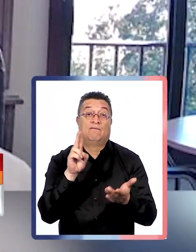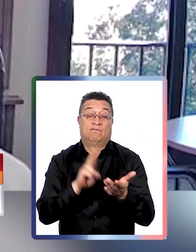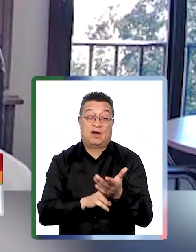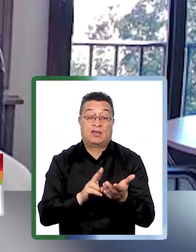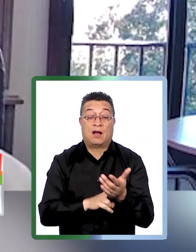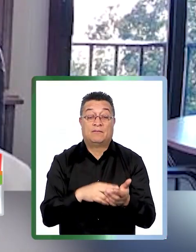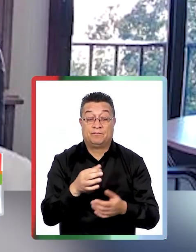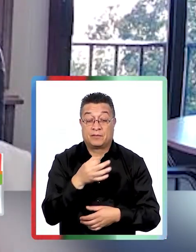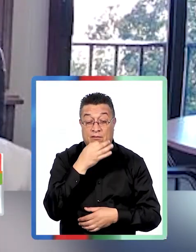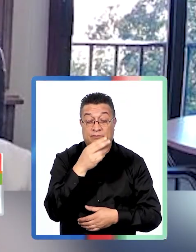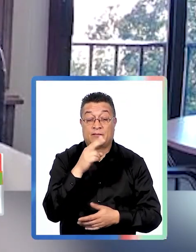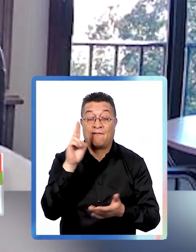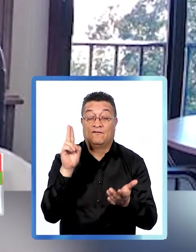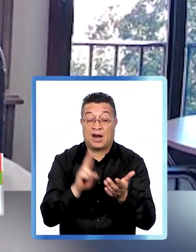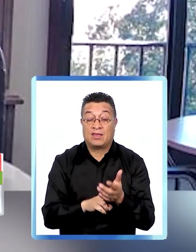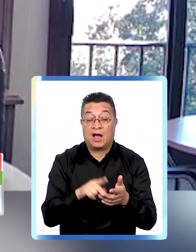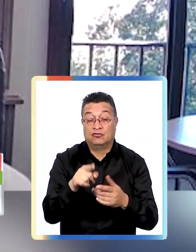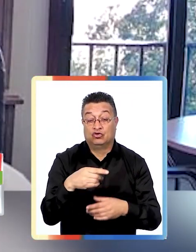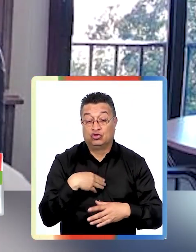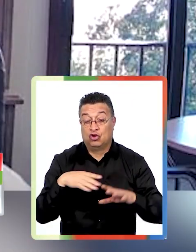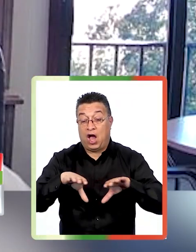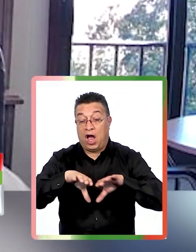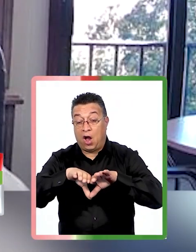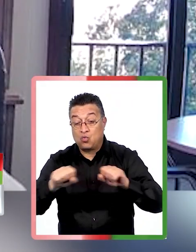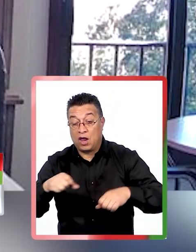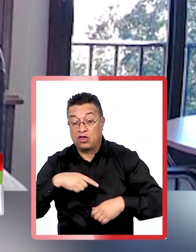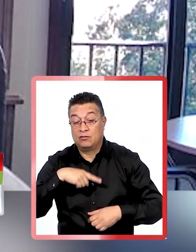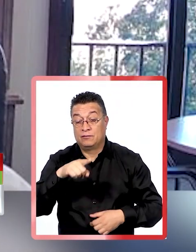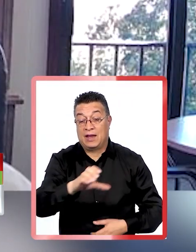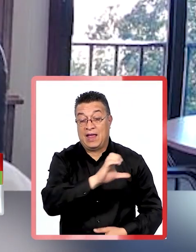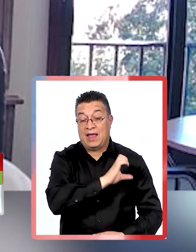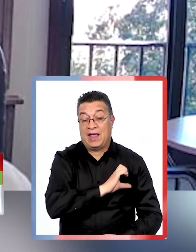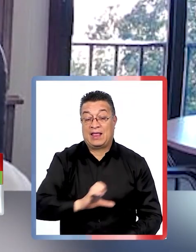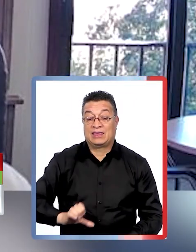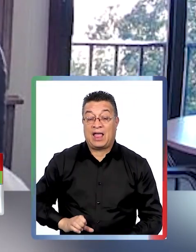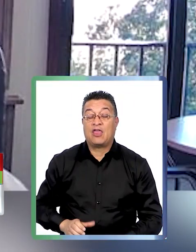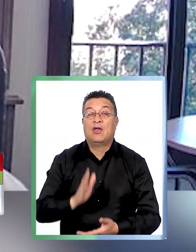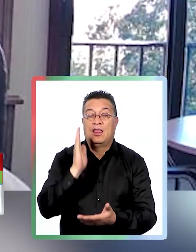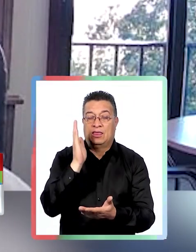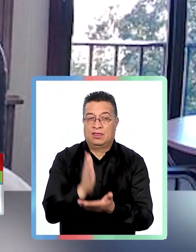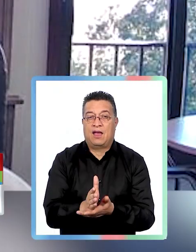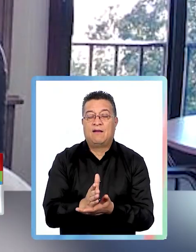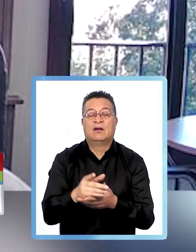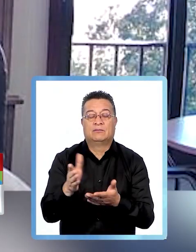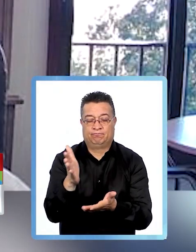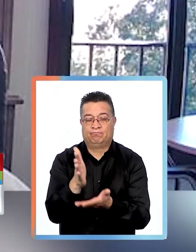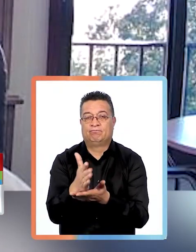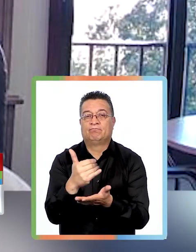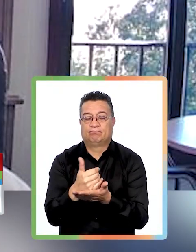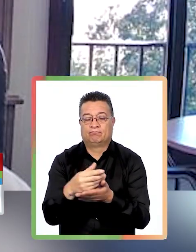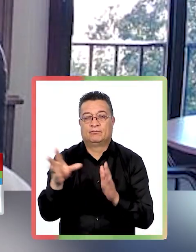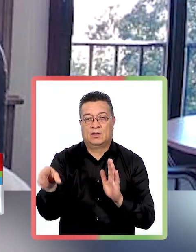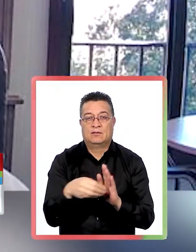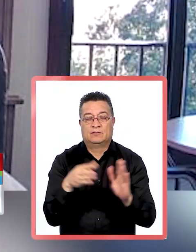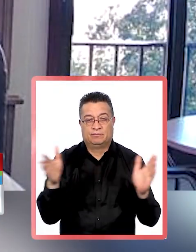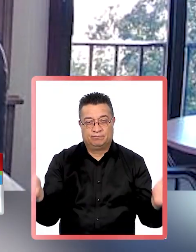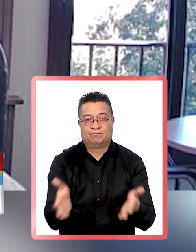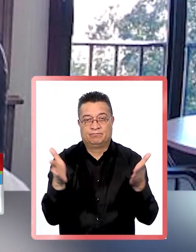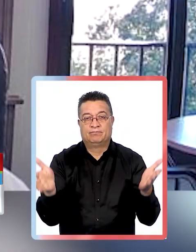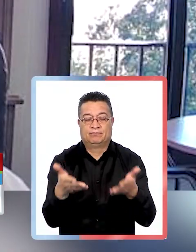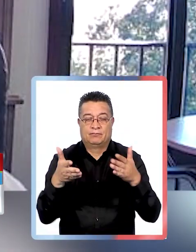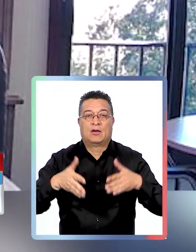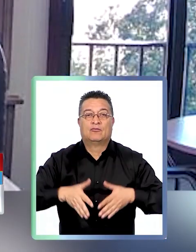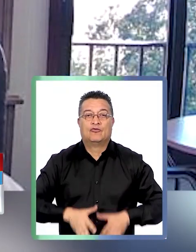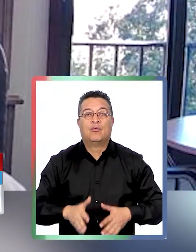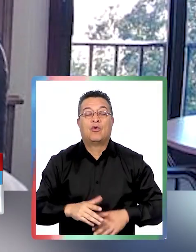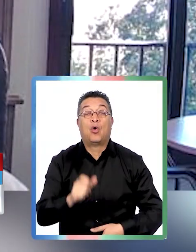cierto y revela una realidad y yo comparto que el Estado debe tomar algunas medidas para estimular la